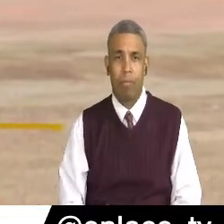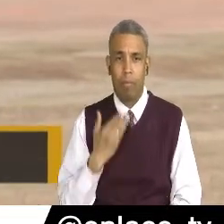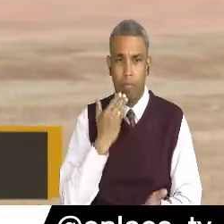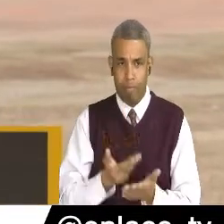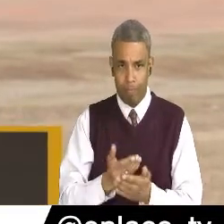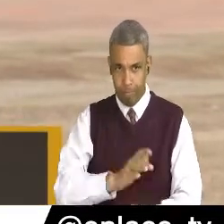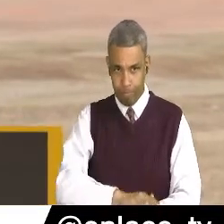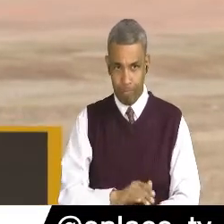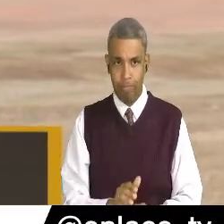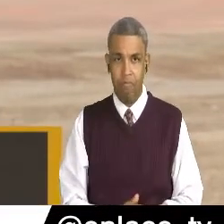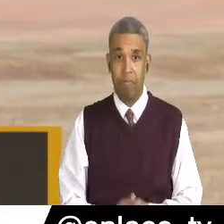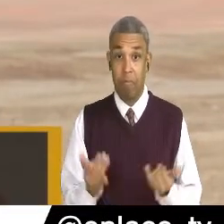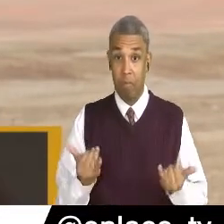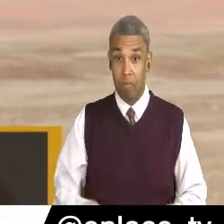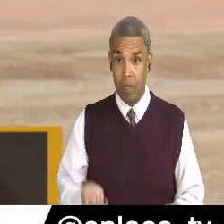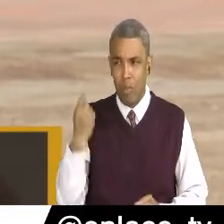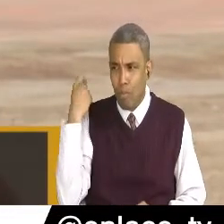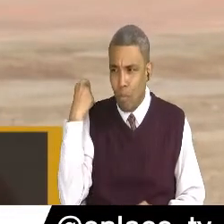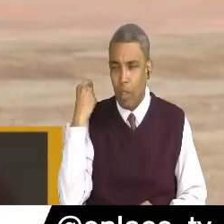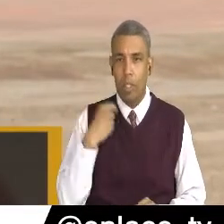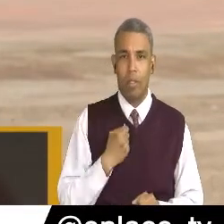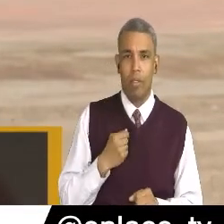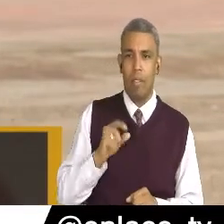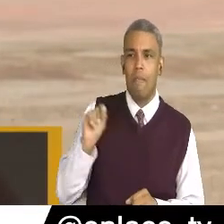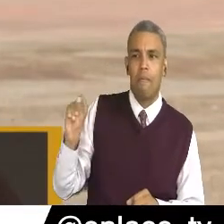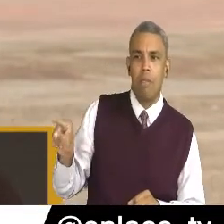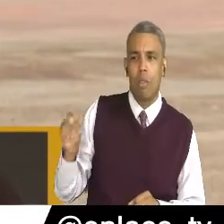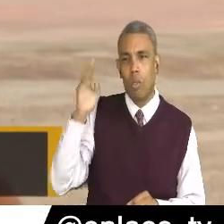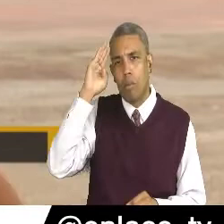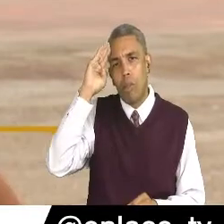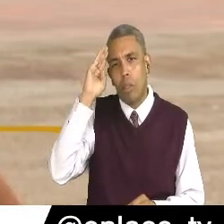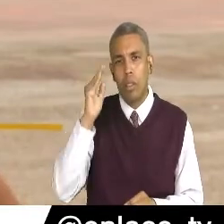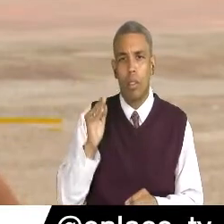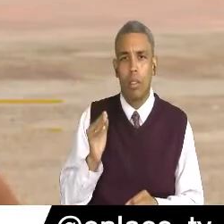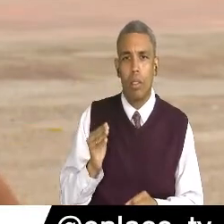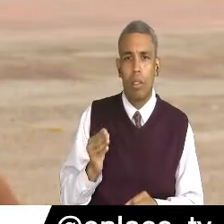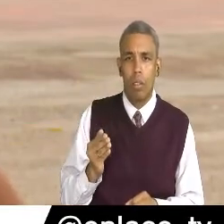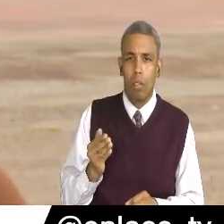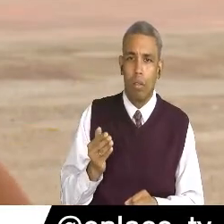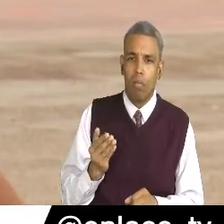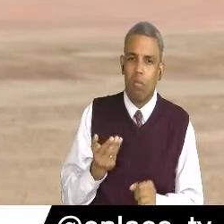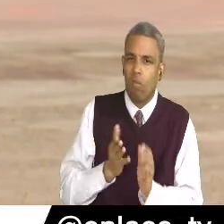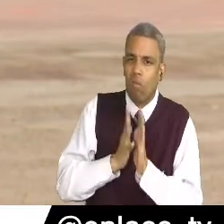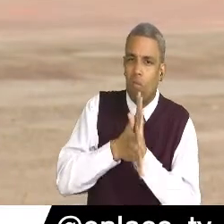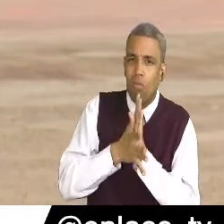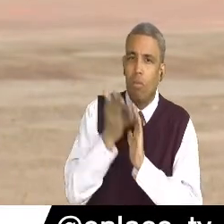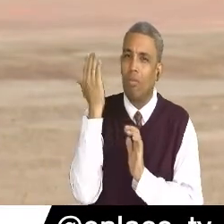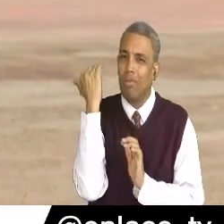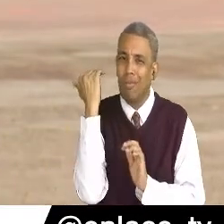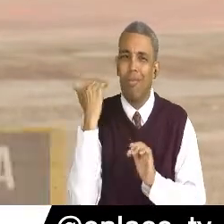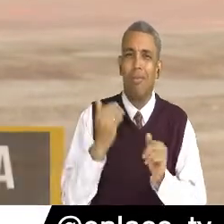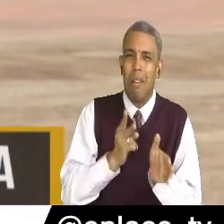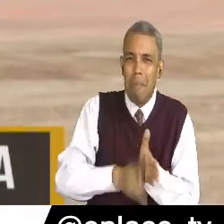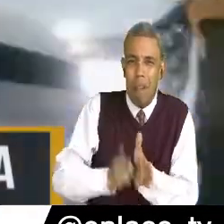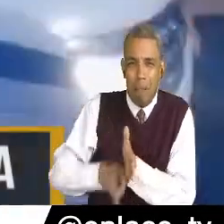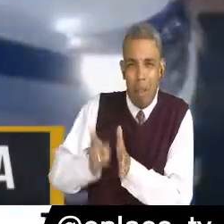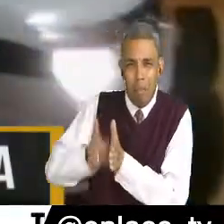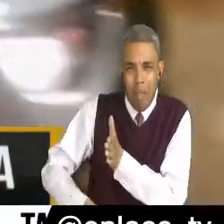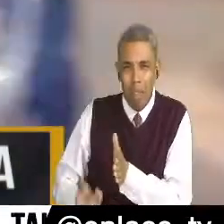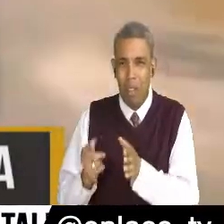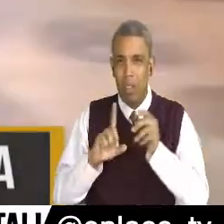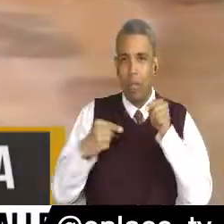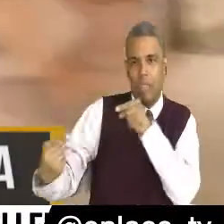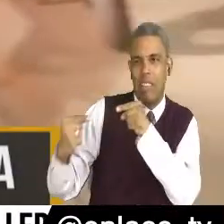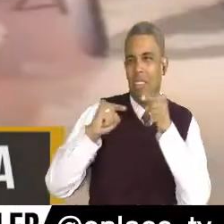las autoridades entregaron hace pocos minutos detalles del fin de semana violento que se registró en la ciudad, enmarcado en riñas, en